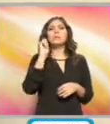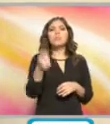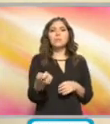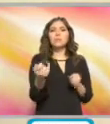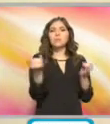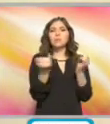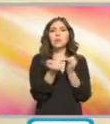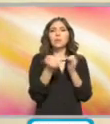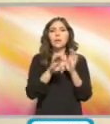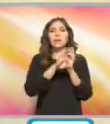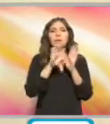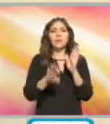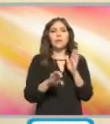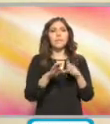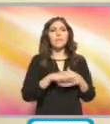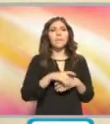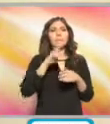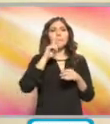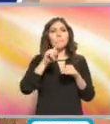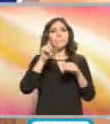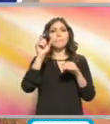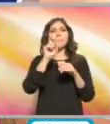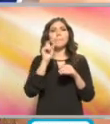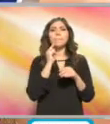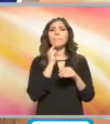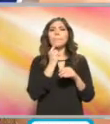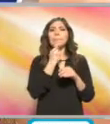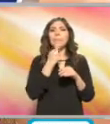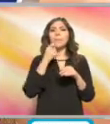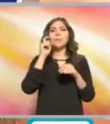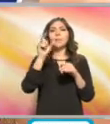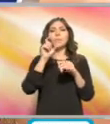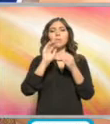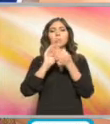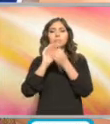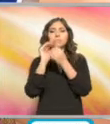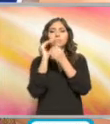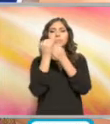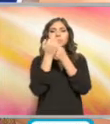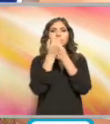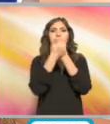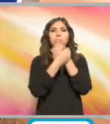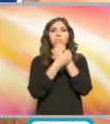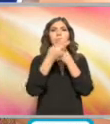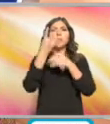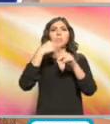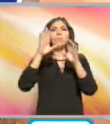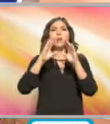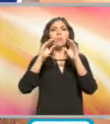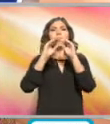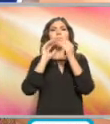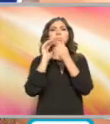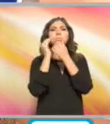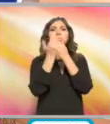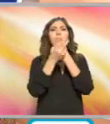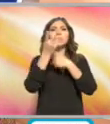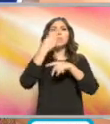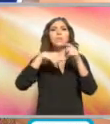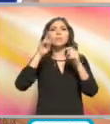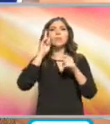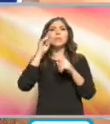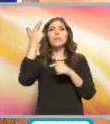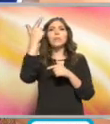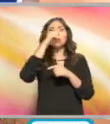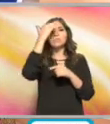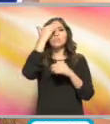estos? Una contractura alrededor, una cápsula que se forma alrededor del implante. ¿Produce dolor esto? No, pero sí puede provocar